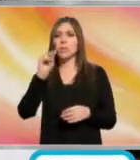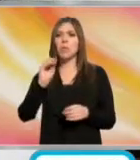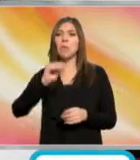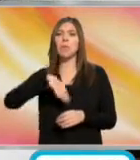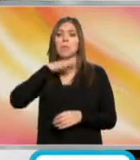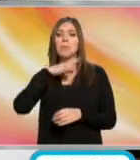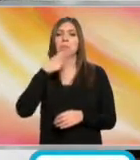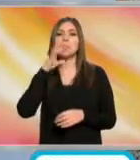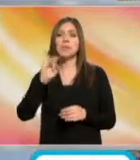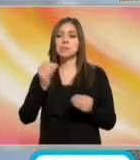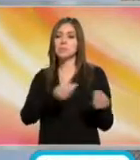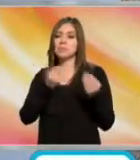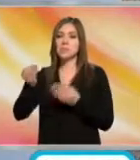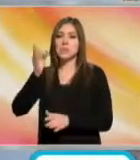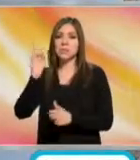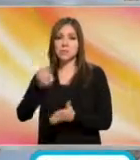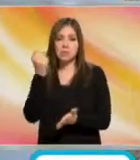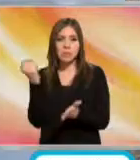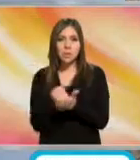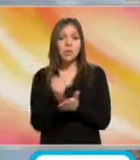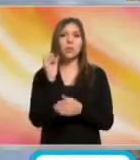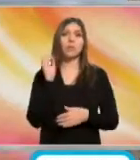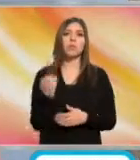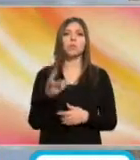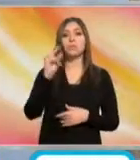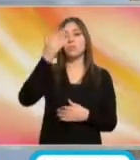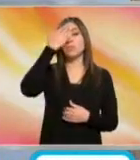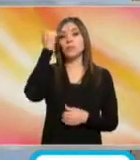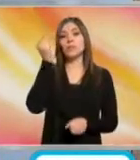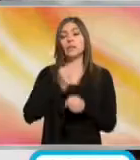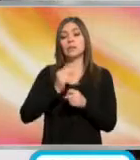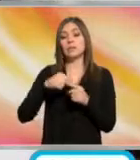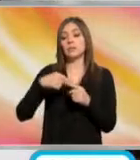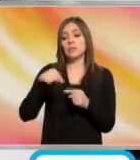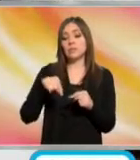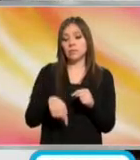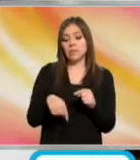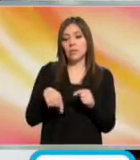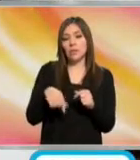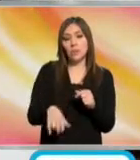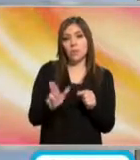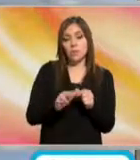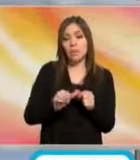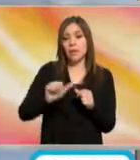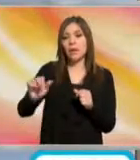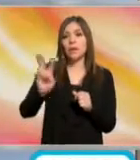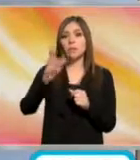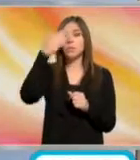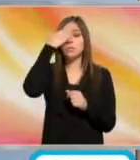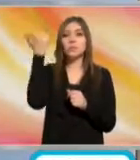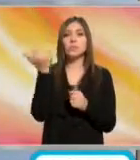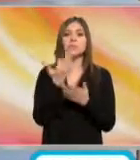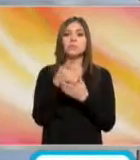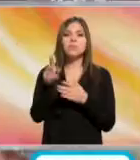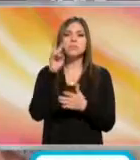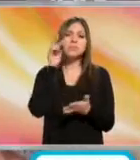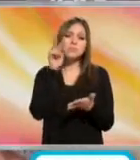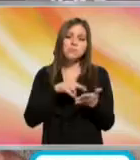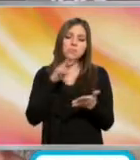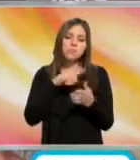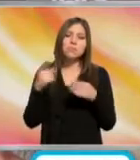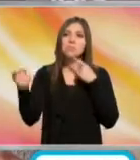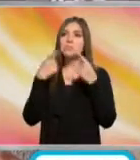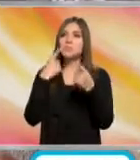expectativa? La expectativa y lo más probable es que en estos días, de aquí al viernes, otra vez haya una impugnación y que se siga este